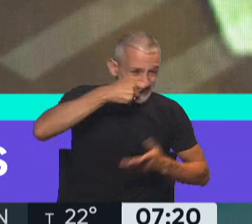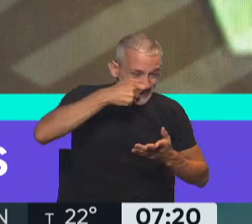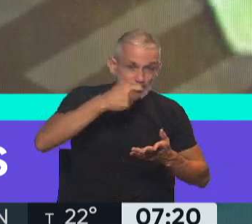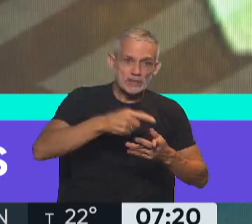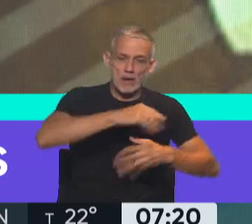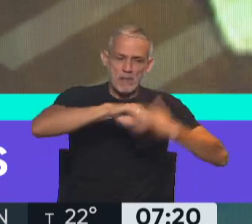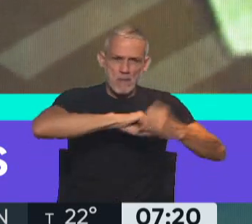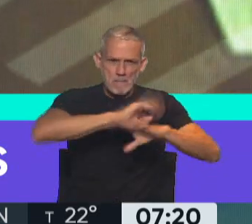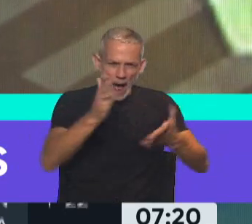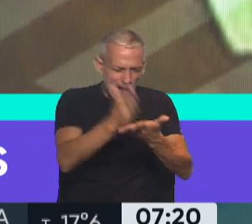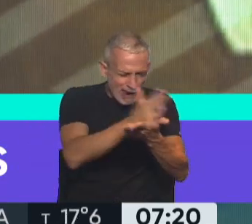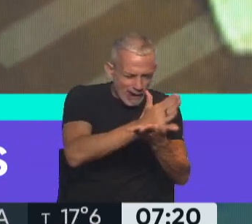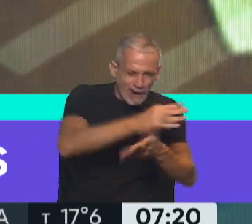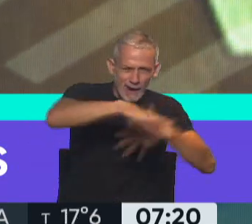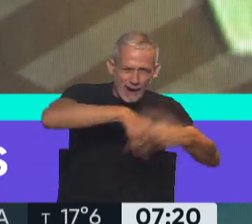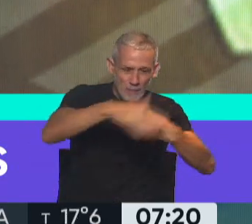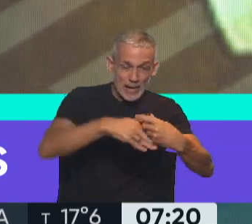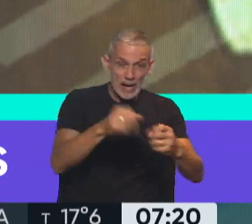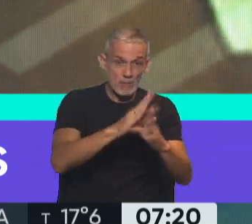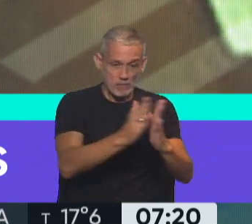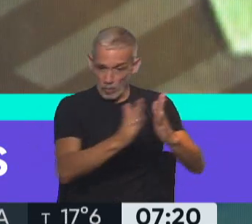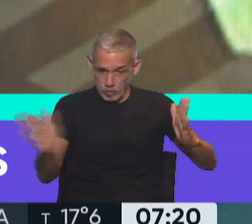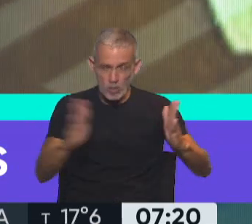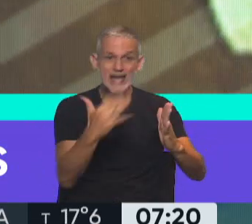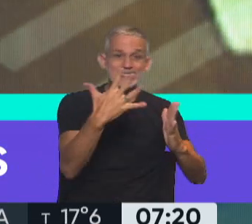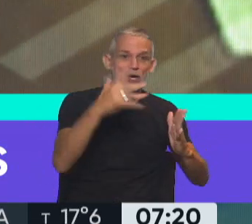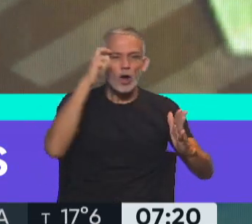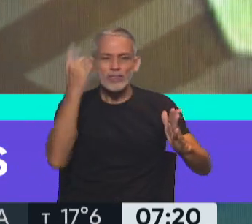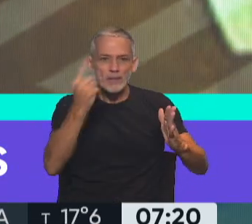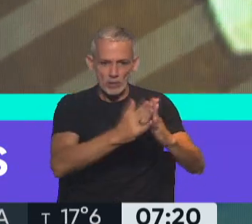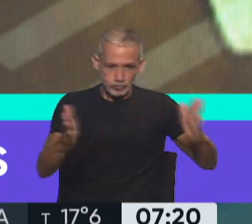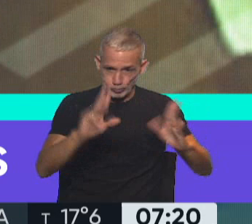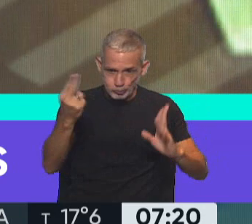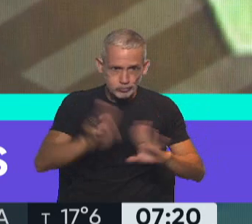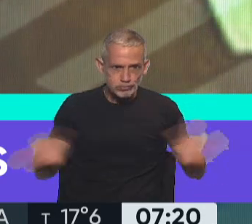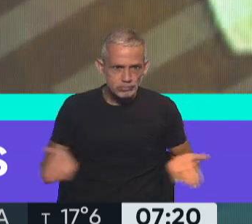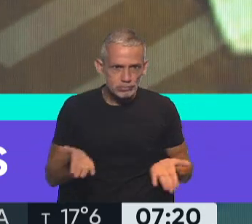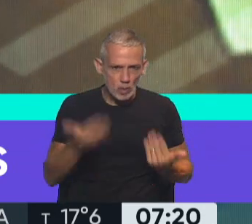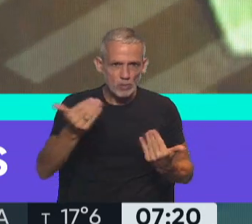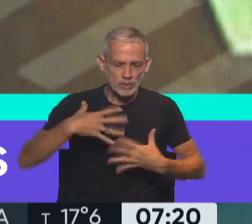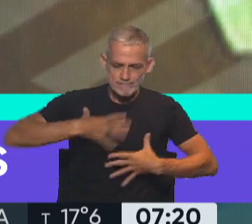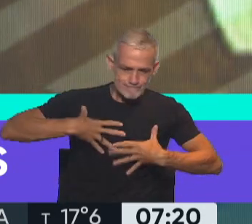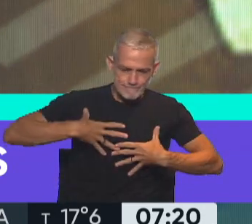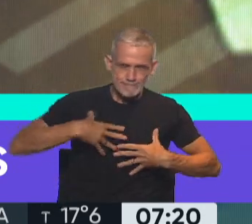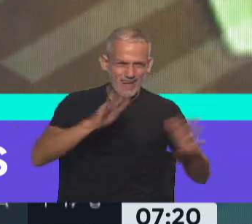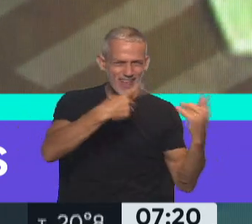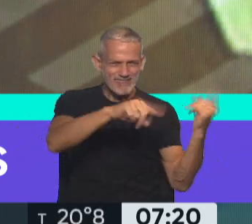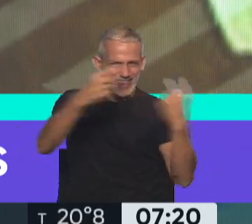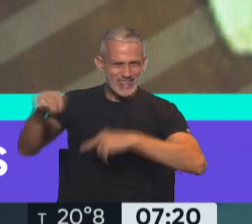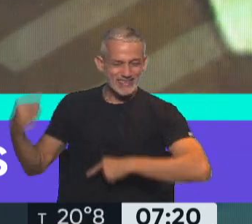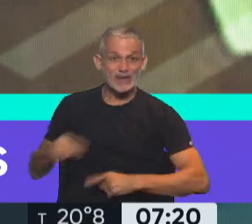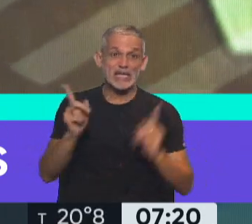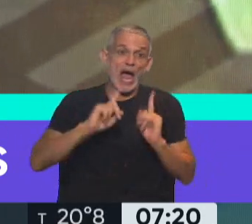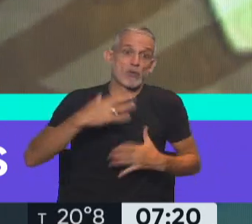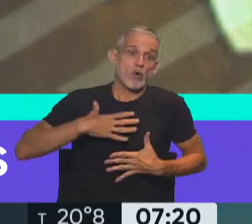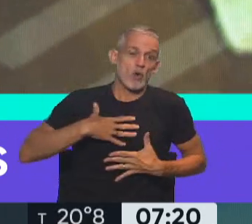droga mal cortada y la muerte pueden pasar entre 5 y 10 minutos. Y no todos los organismos reaccionan de la misma manera. Hay algunos